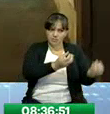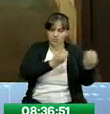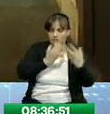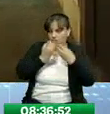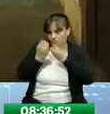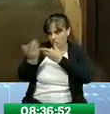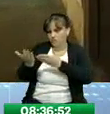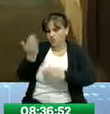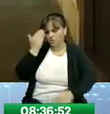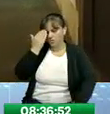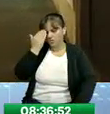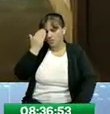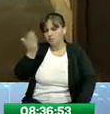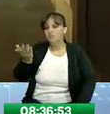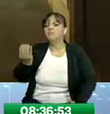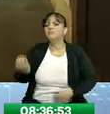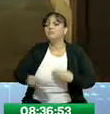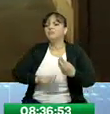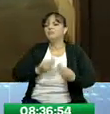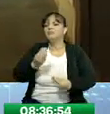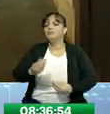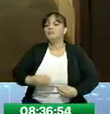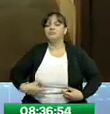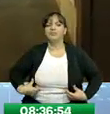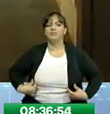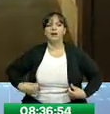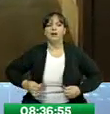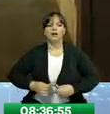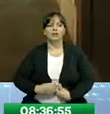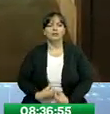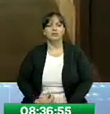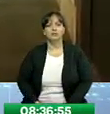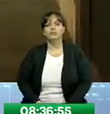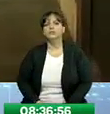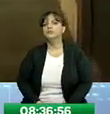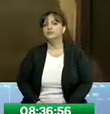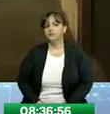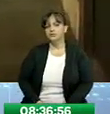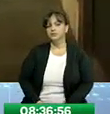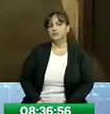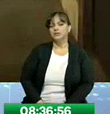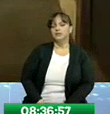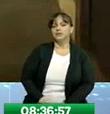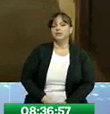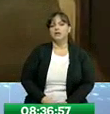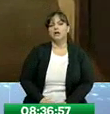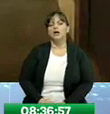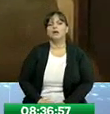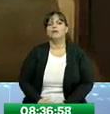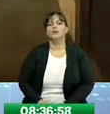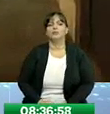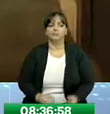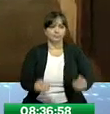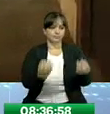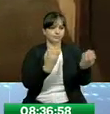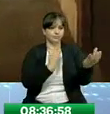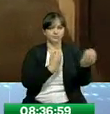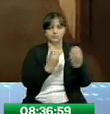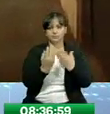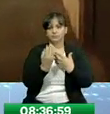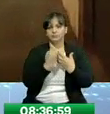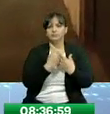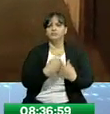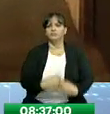hacer ahora como municipio que llega cogiendo la denuncia de la ciudadanía se va a proceder en derecho indica quien tienen